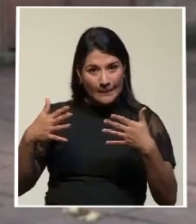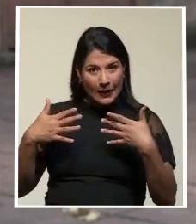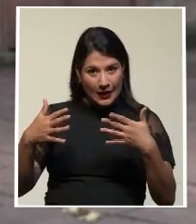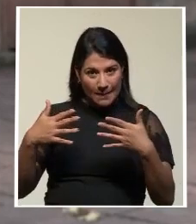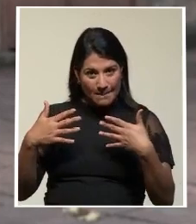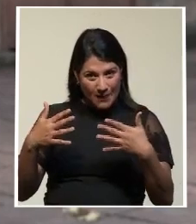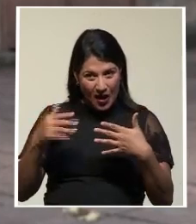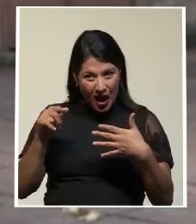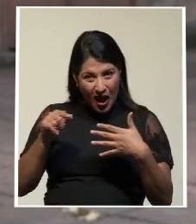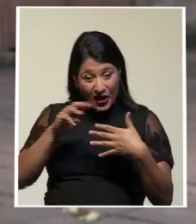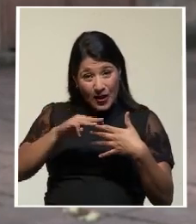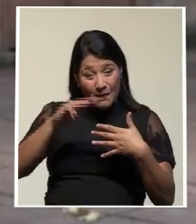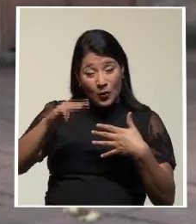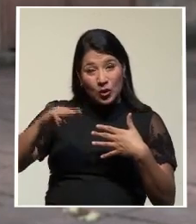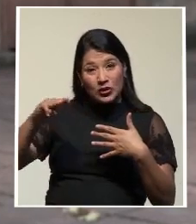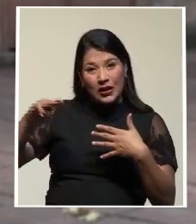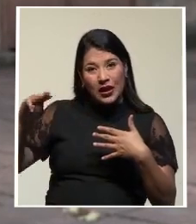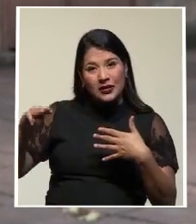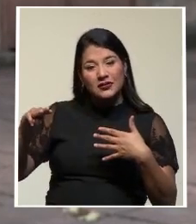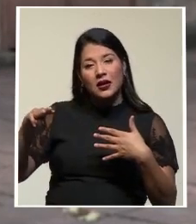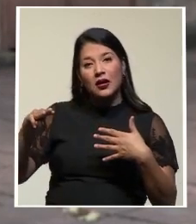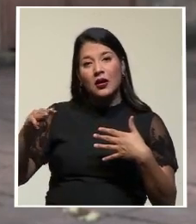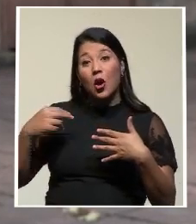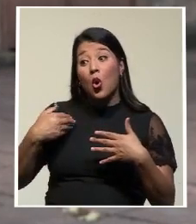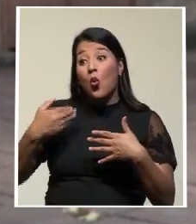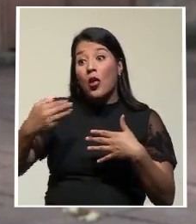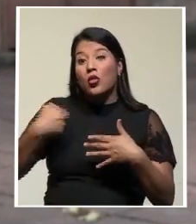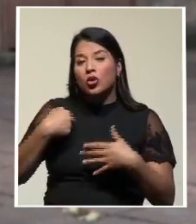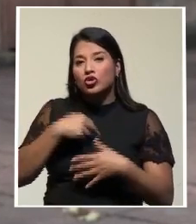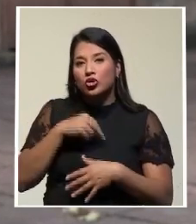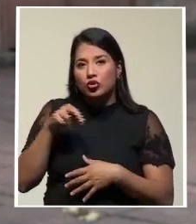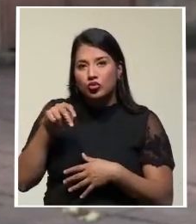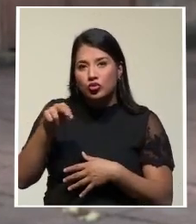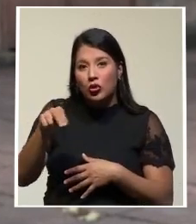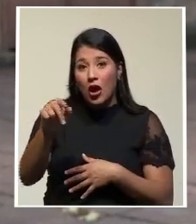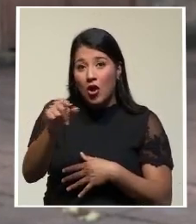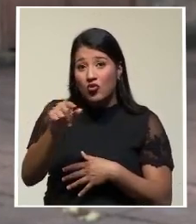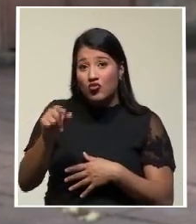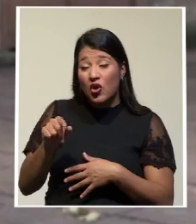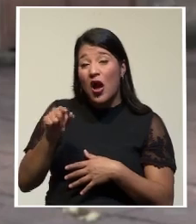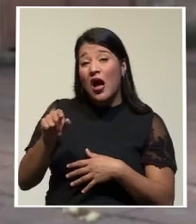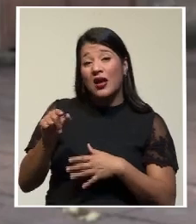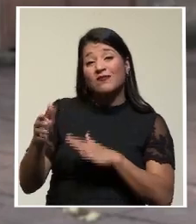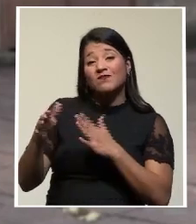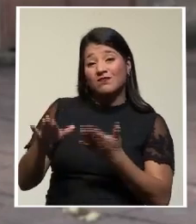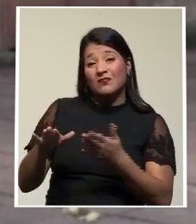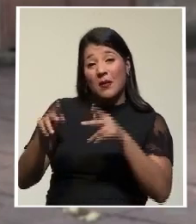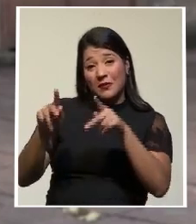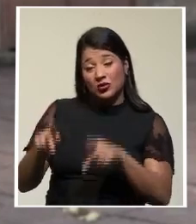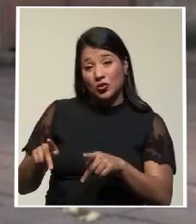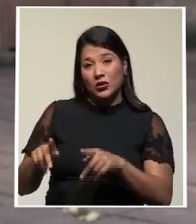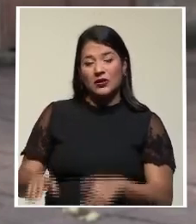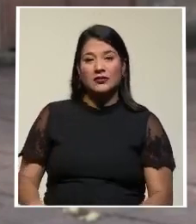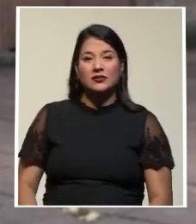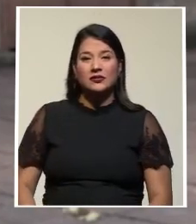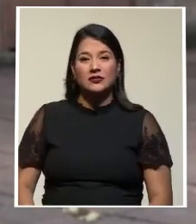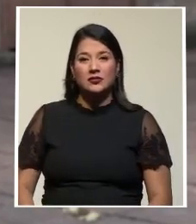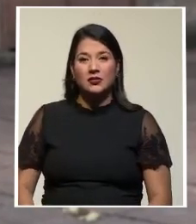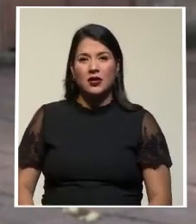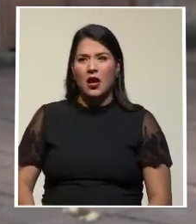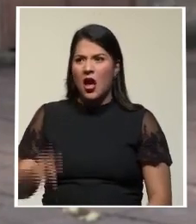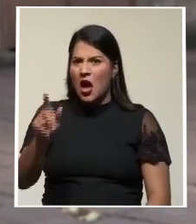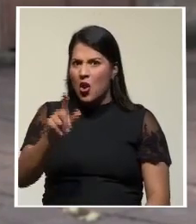la montaña de Panamá, cuando cruzábamos el río, ahí morían personas igual. El río era